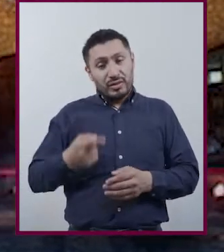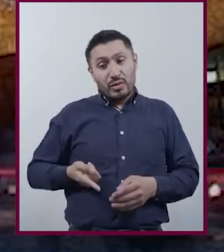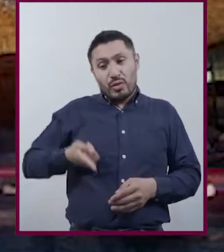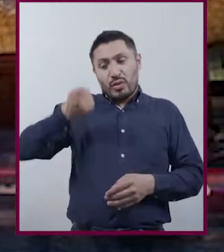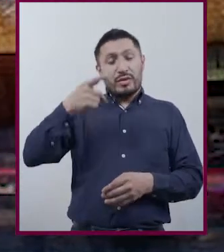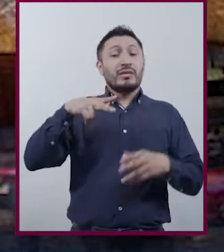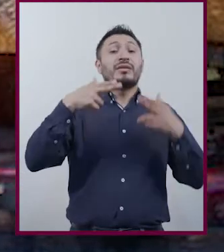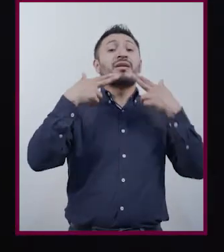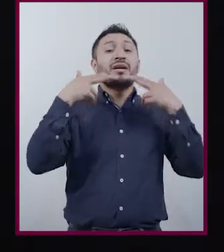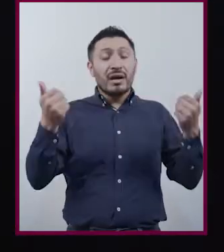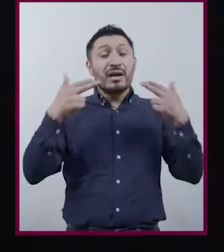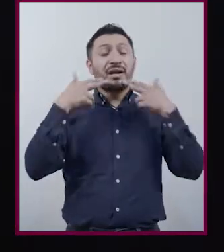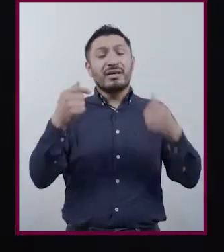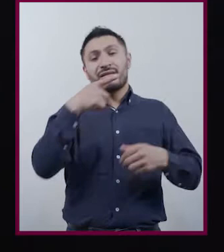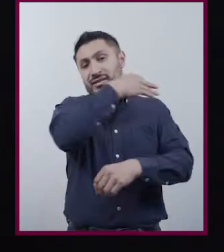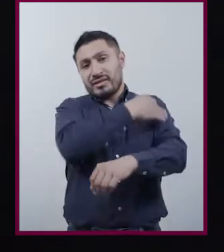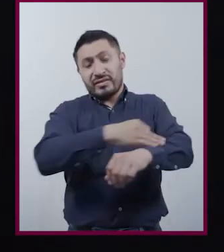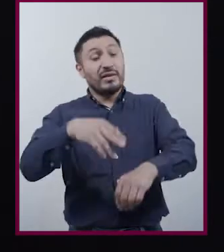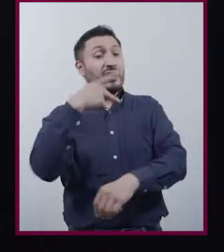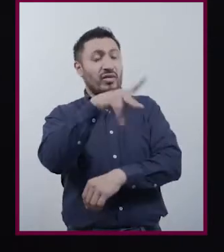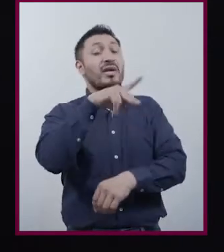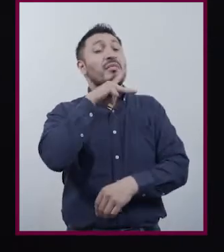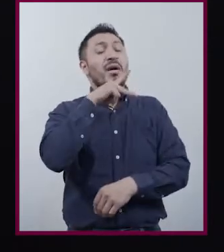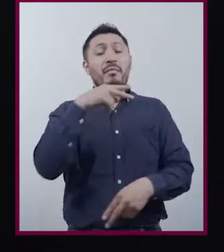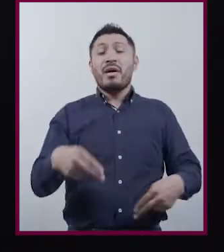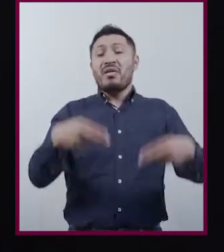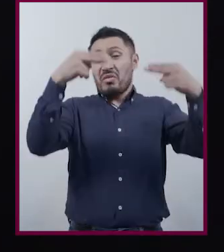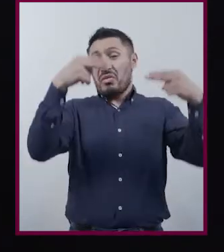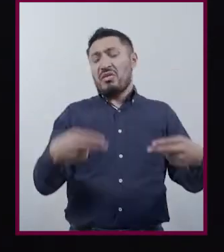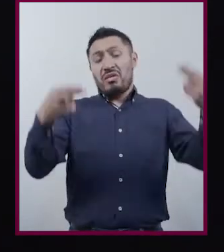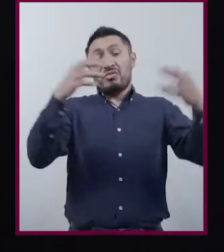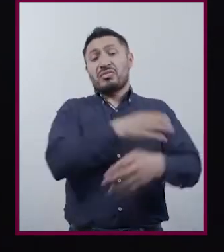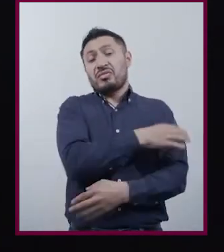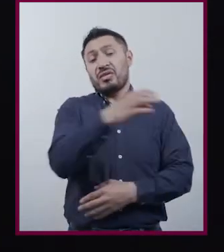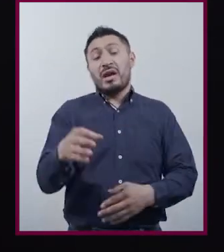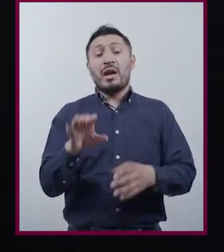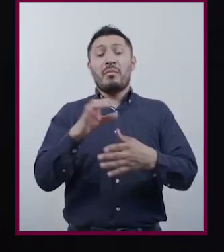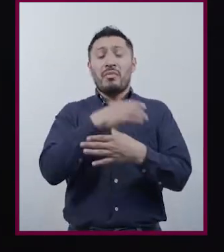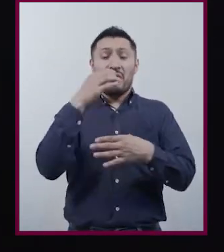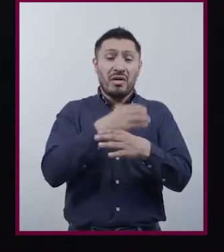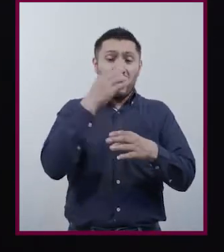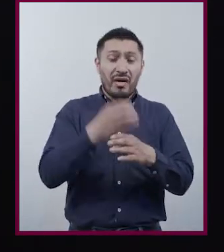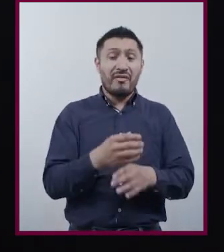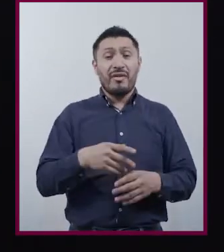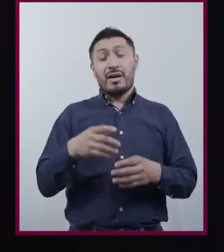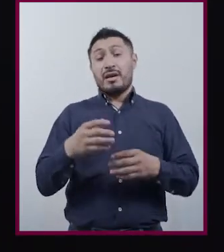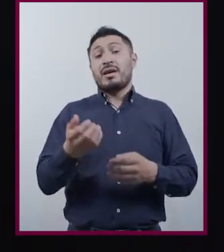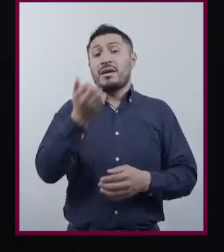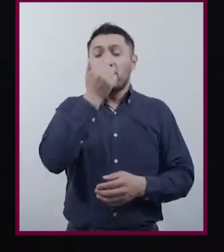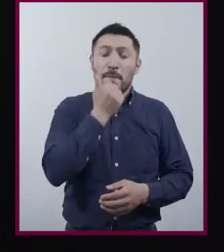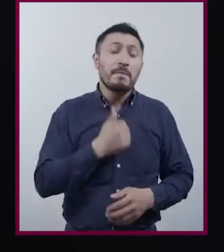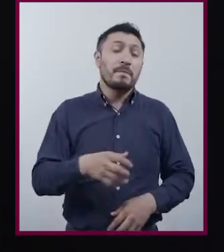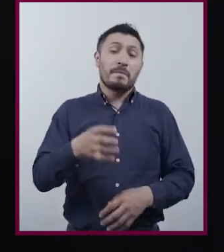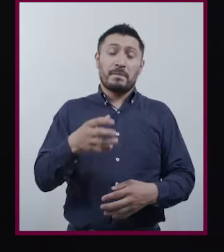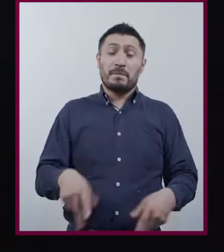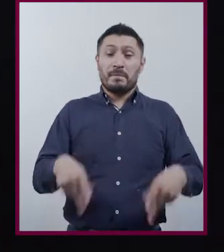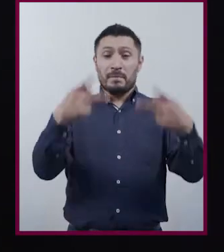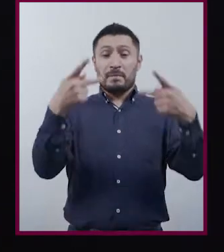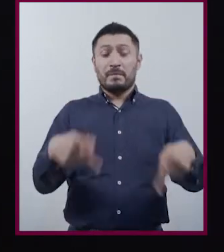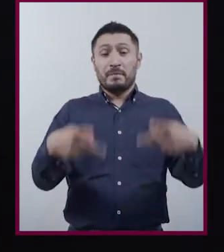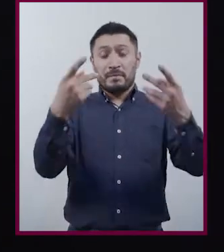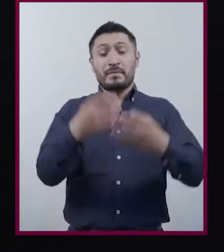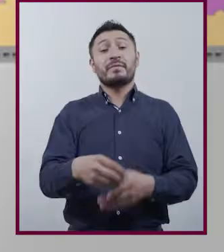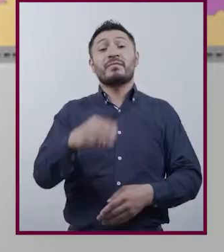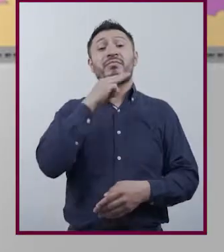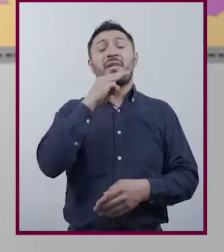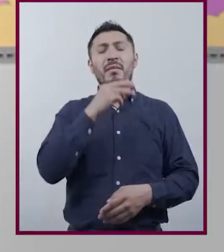familiar. Mientras que el padre se dedicaba a los negocios en su plantación de café y un ingenio azucarero, la madre era una laboriosa